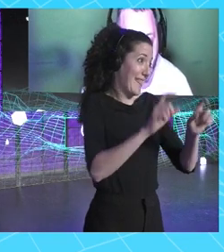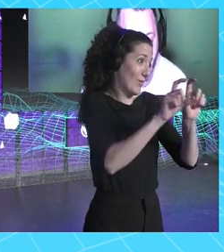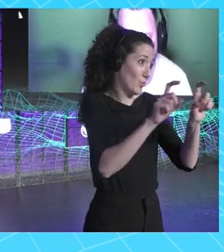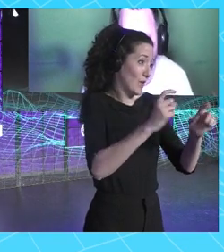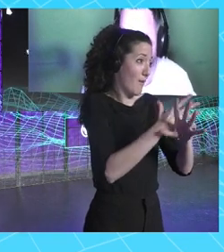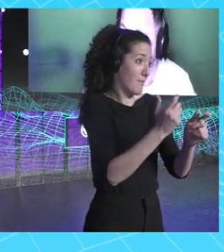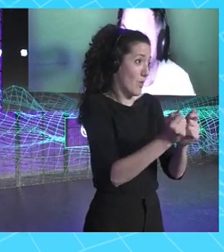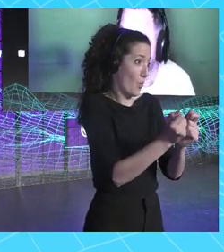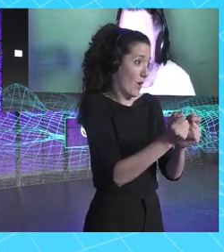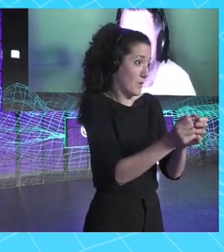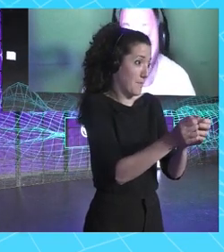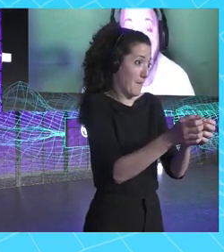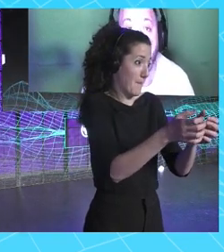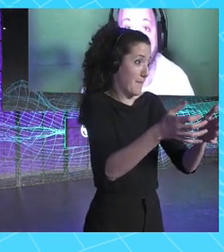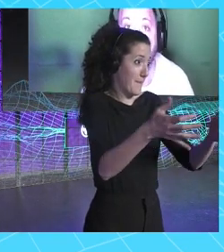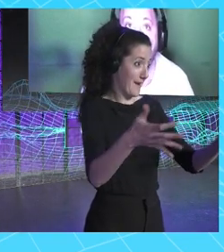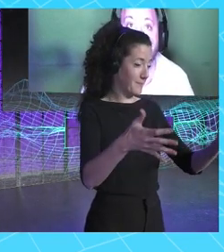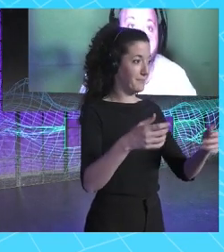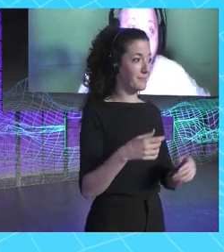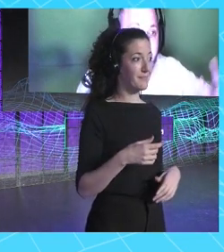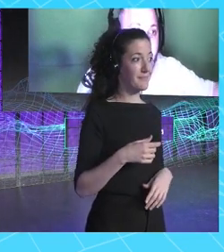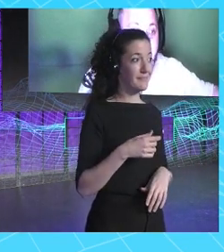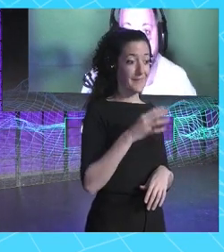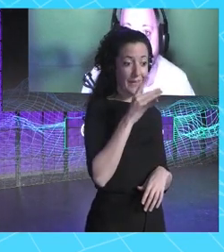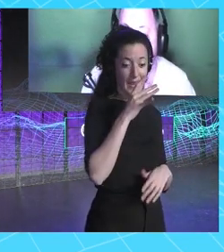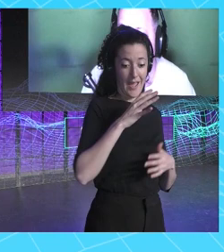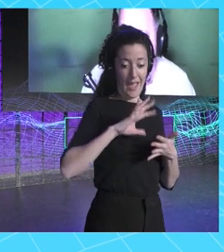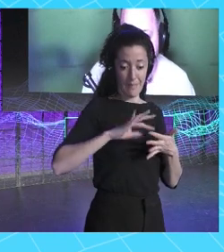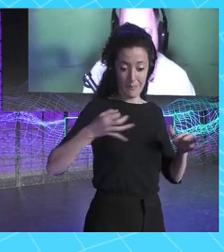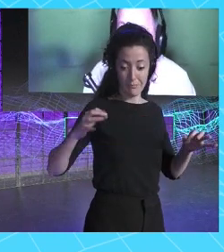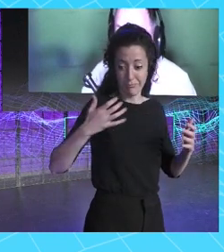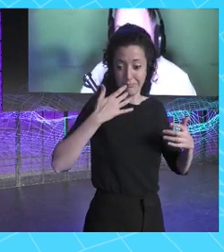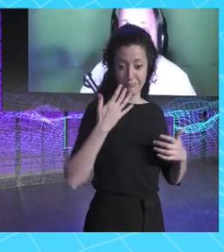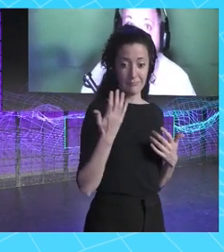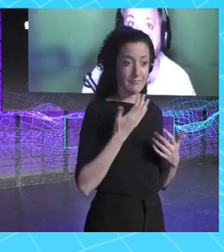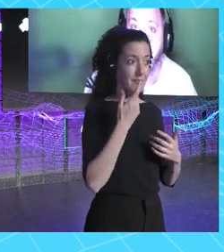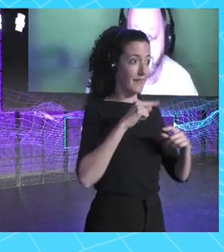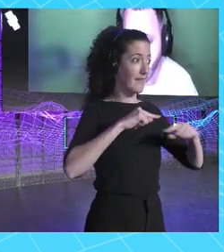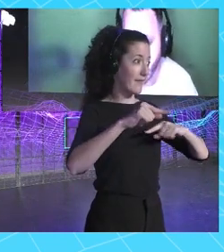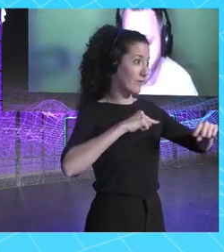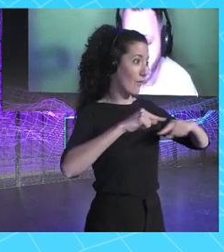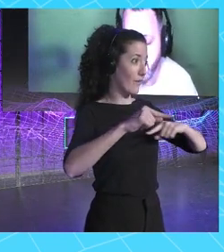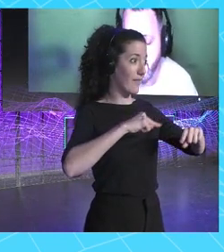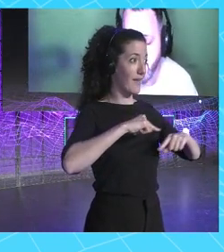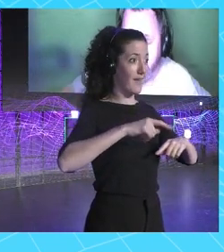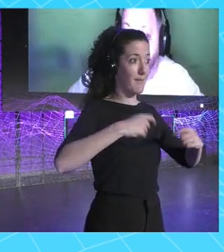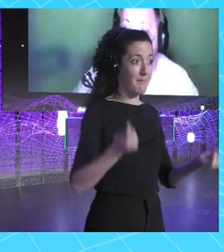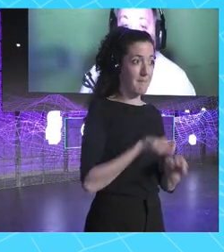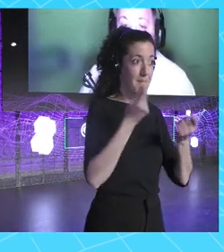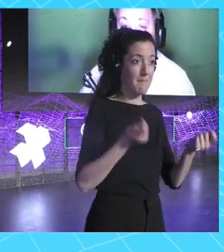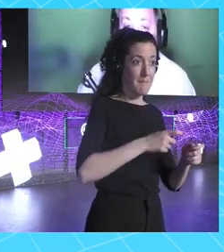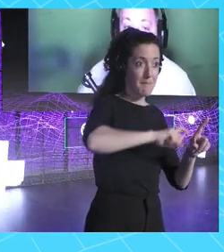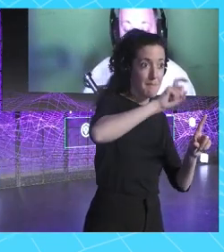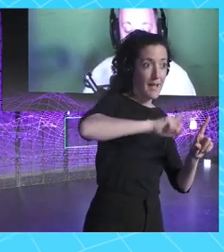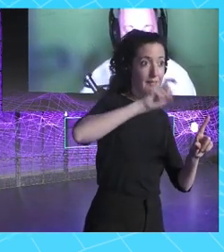empezaron a escribir conmigo que son relaciones públicas de tal o cual compañía o directores de marketing o al final entre este grupo de colegas